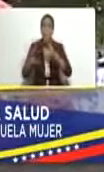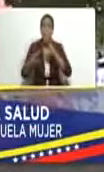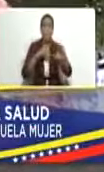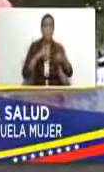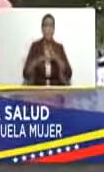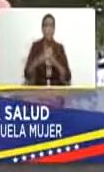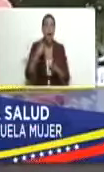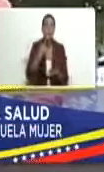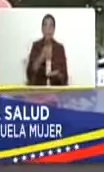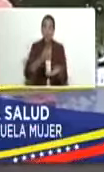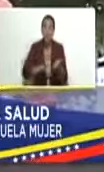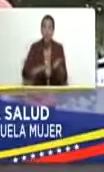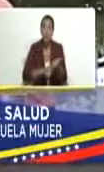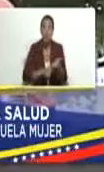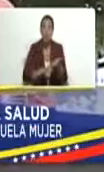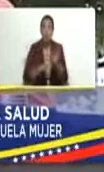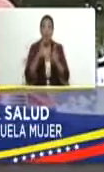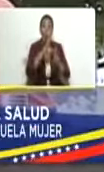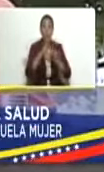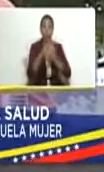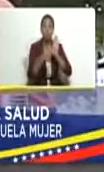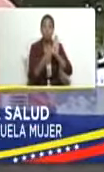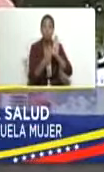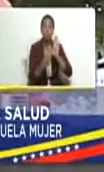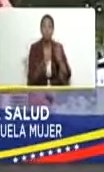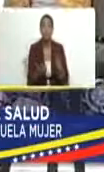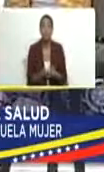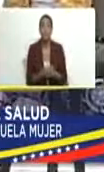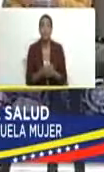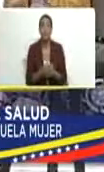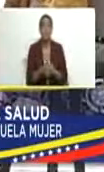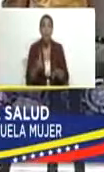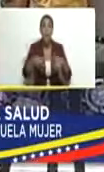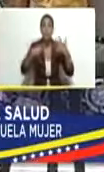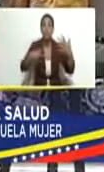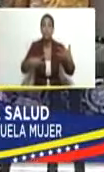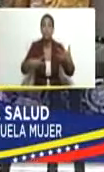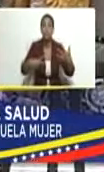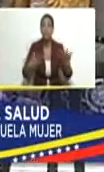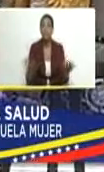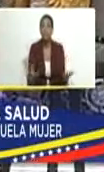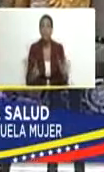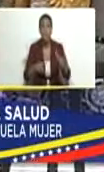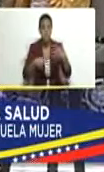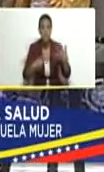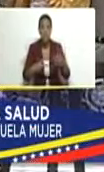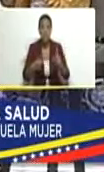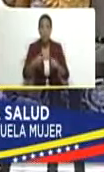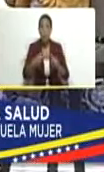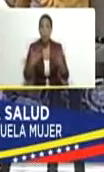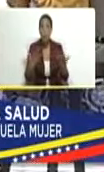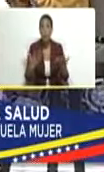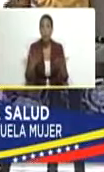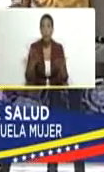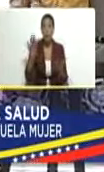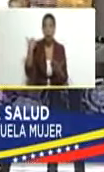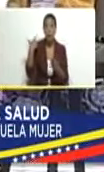con la verdad, la cultura. Y en séptimo lugar, el séptimo vértice que